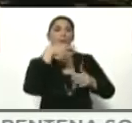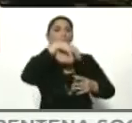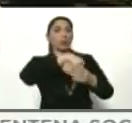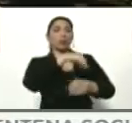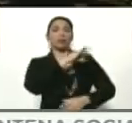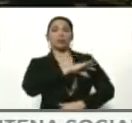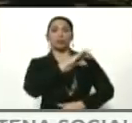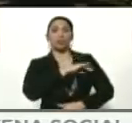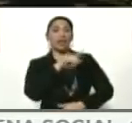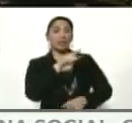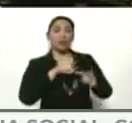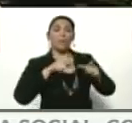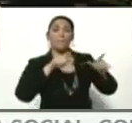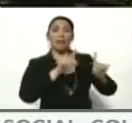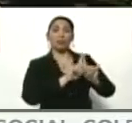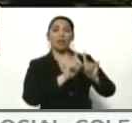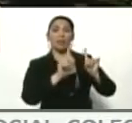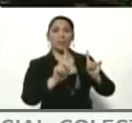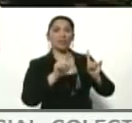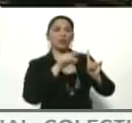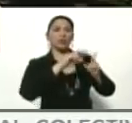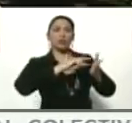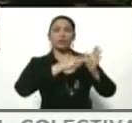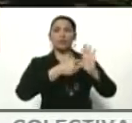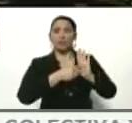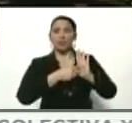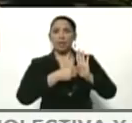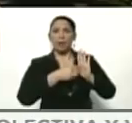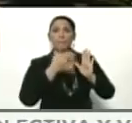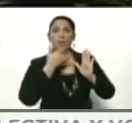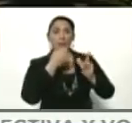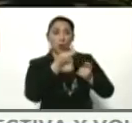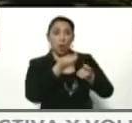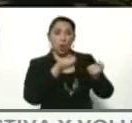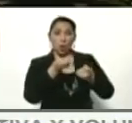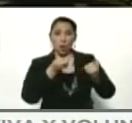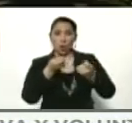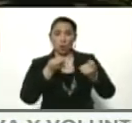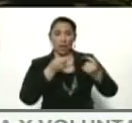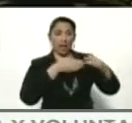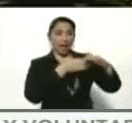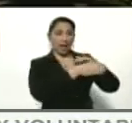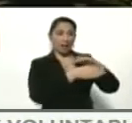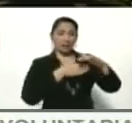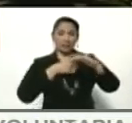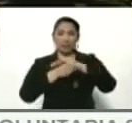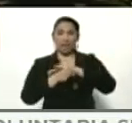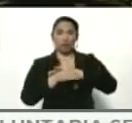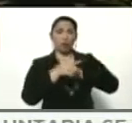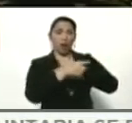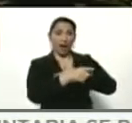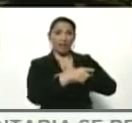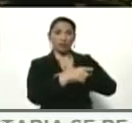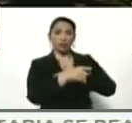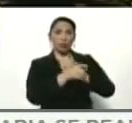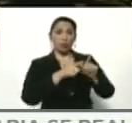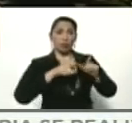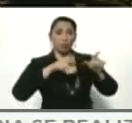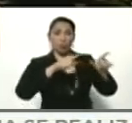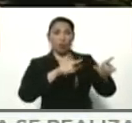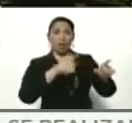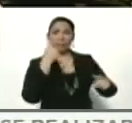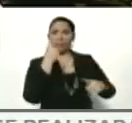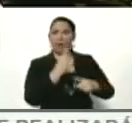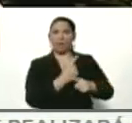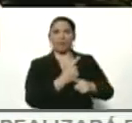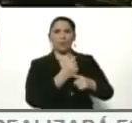social, es un espacio de aislamiento. Esto significa que el control y el acceso a estos pases tiene que ser